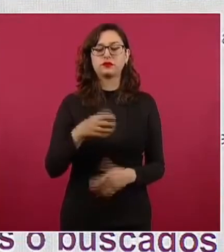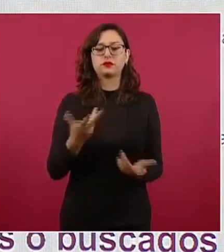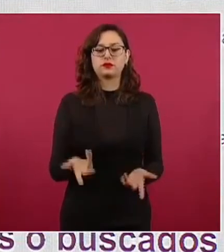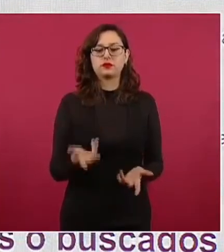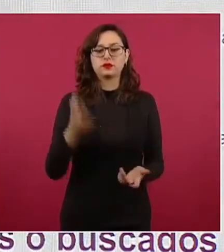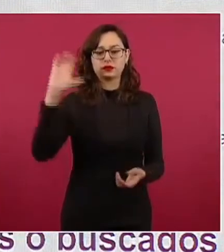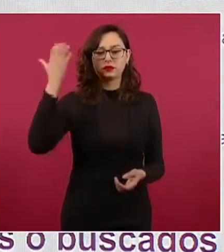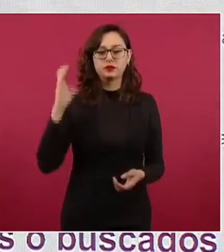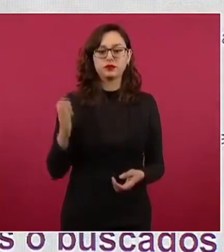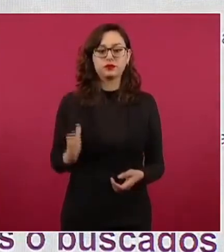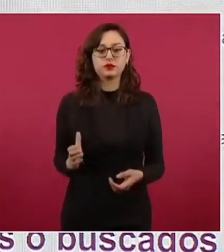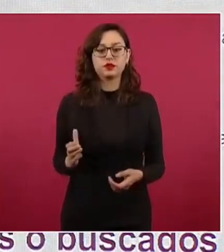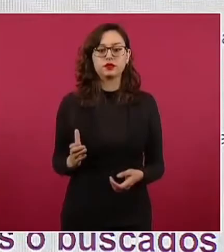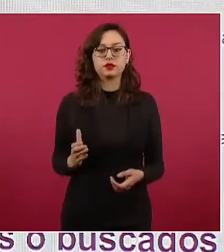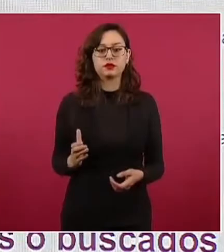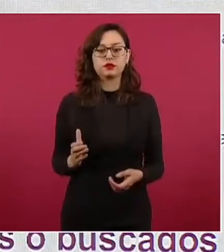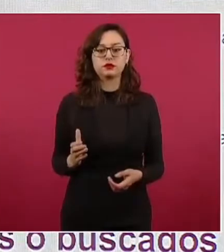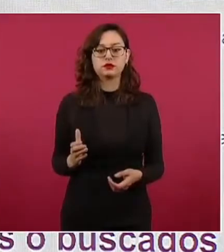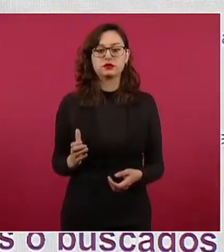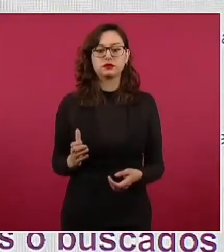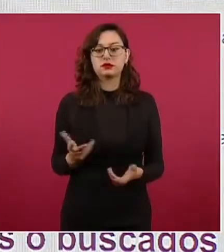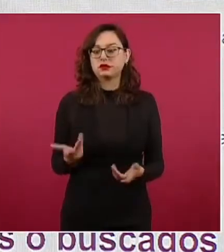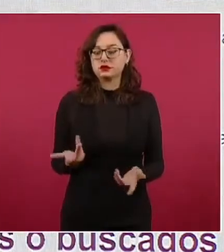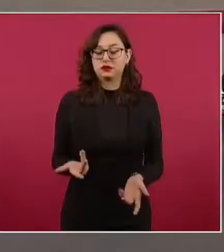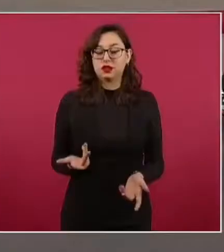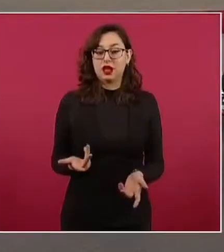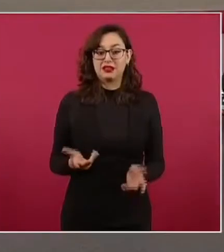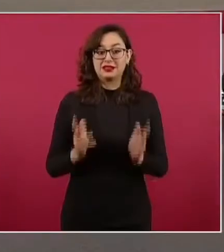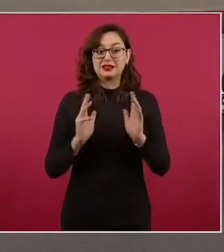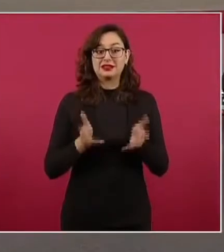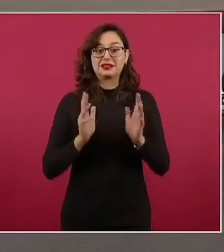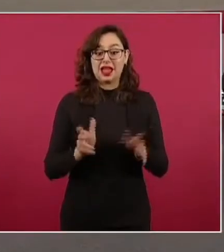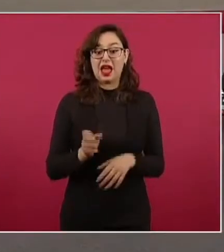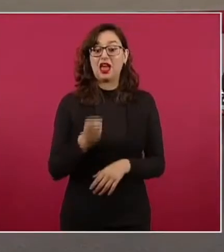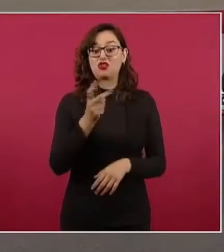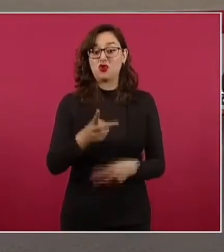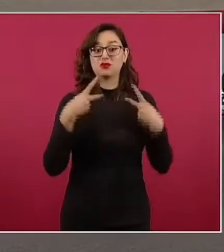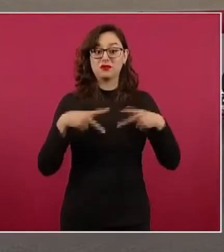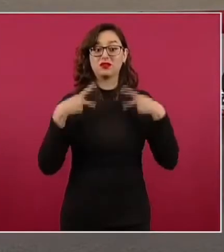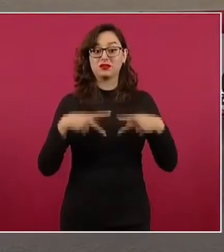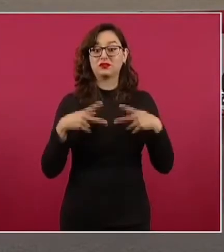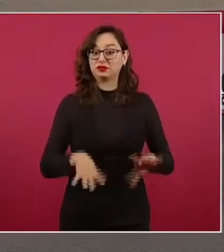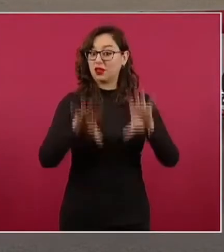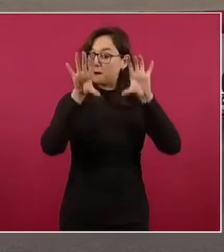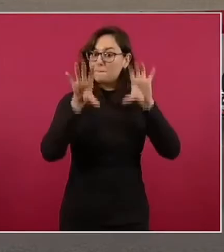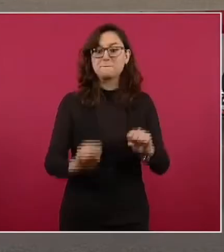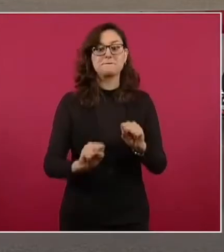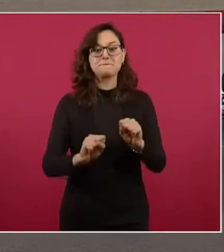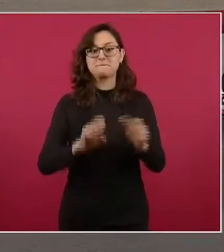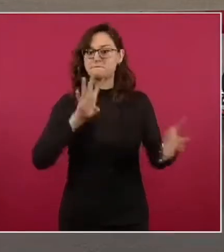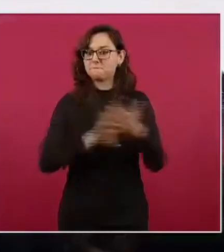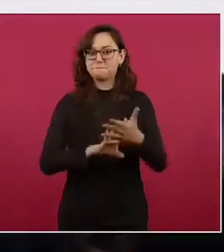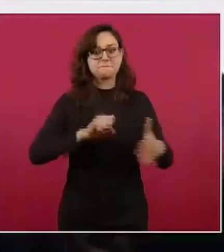Culiacán, se acaba de detener a 2 personas. Para que